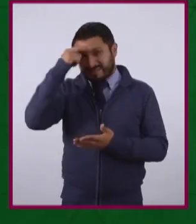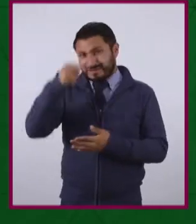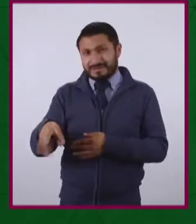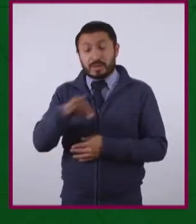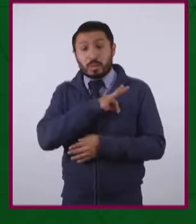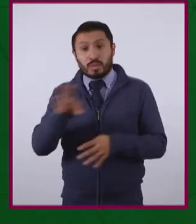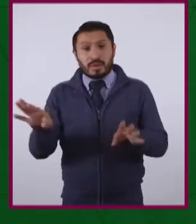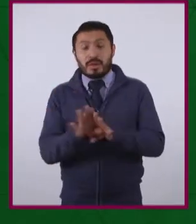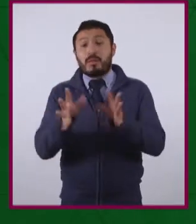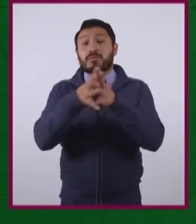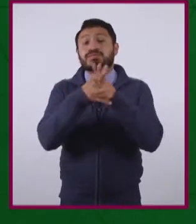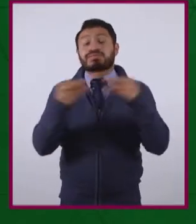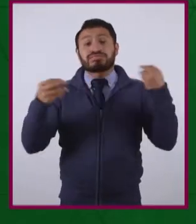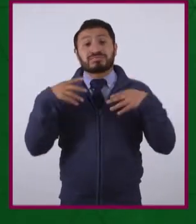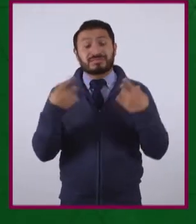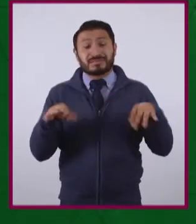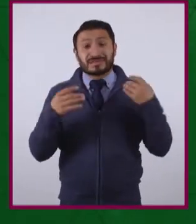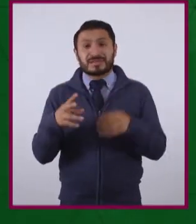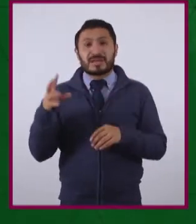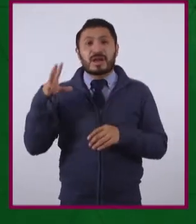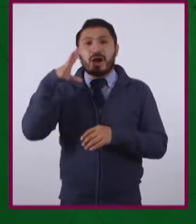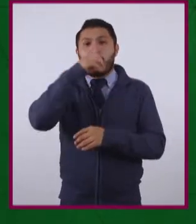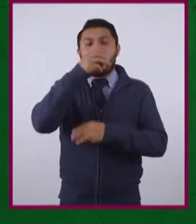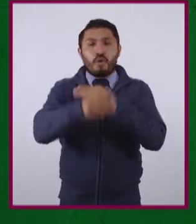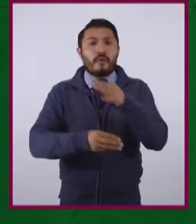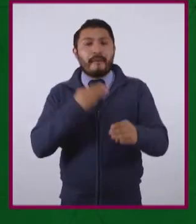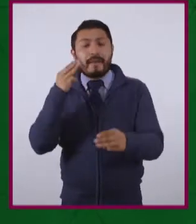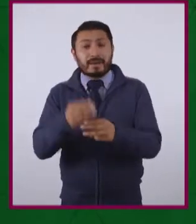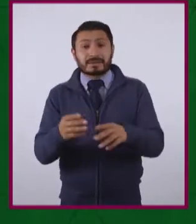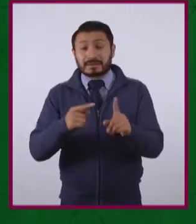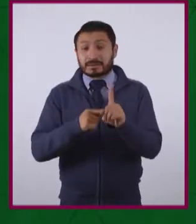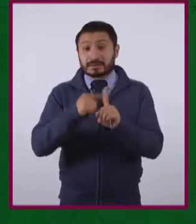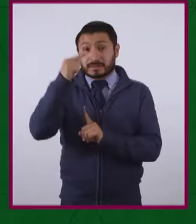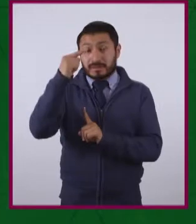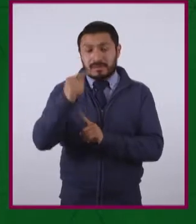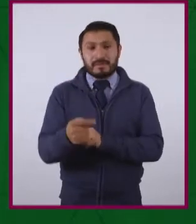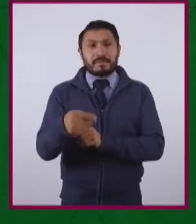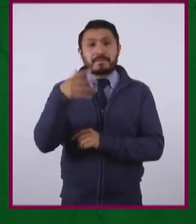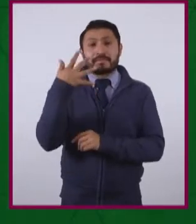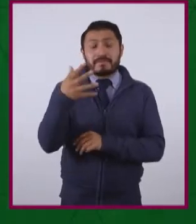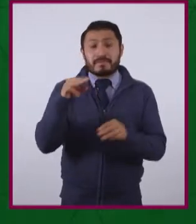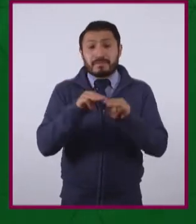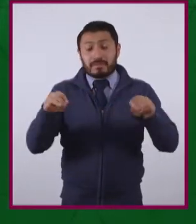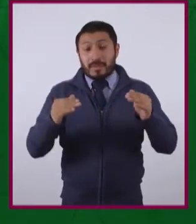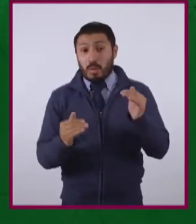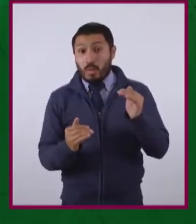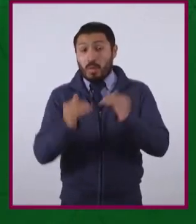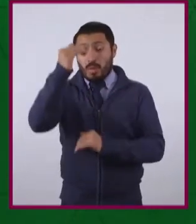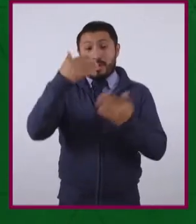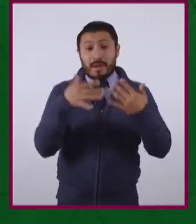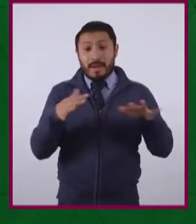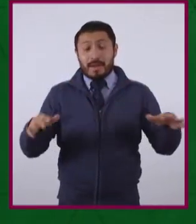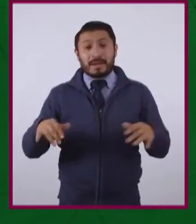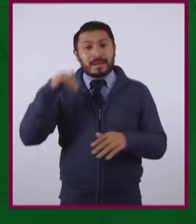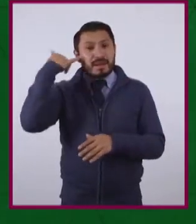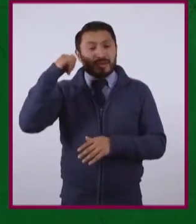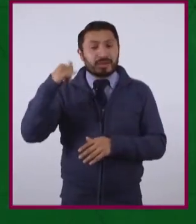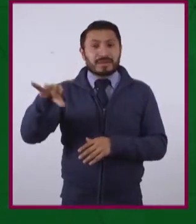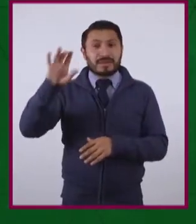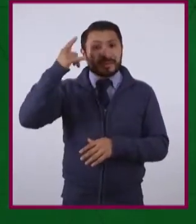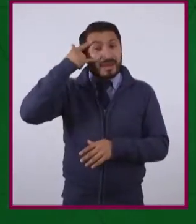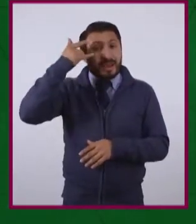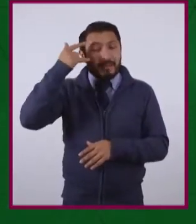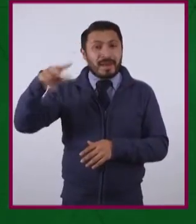que podrían desaparecer debido al calentamiento global. Con un aumento de 5 metros en el nivel del mar, Yucatán, Campeche